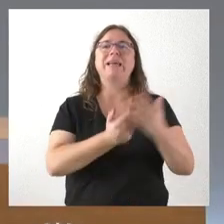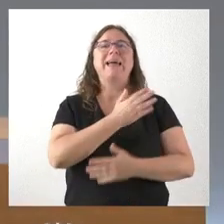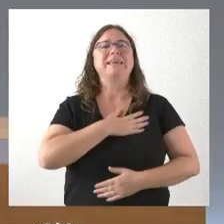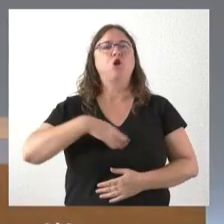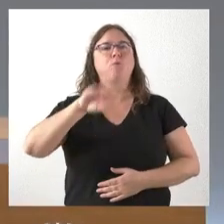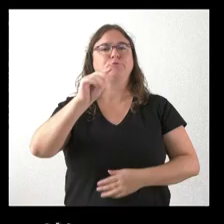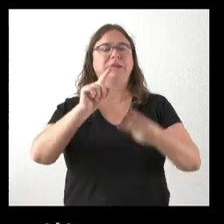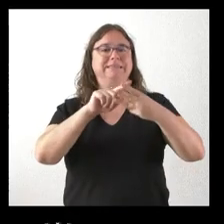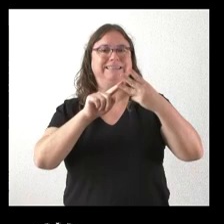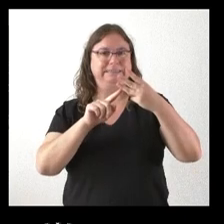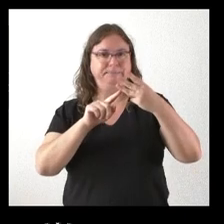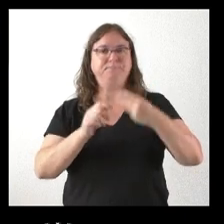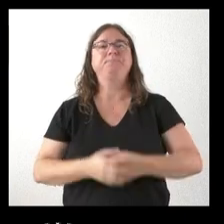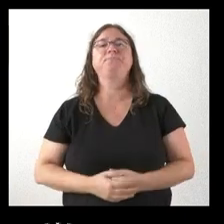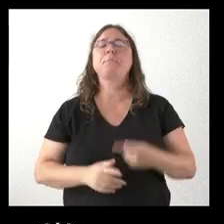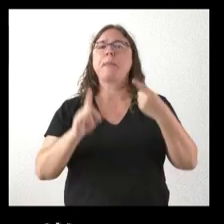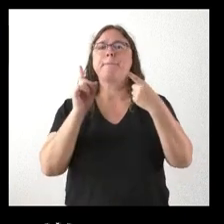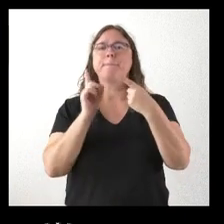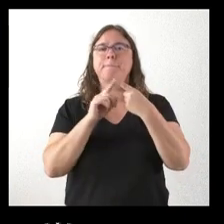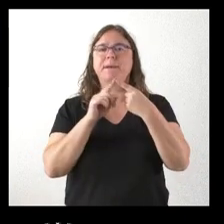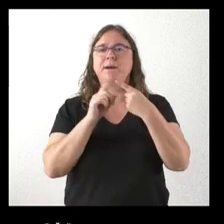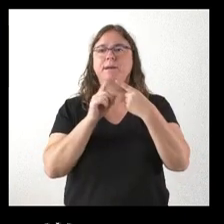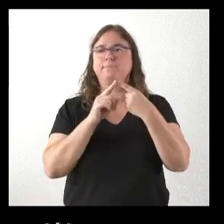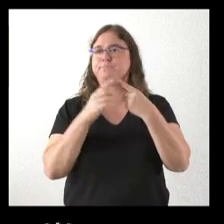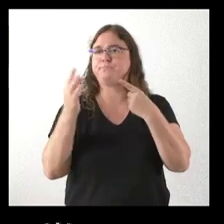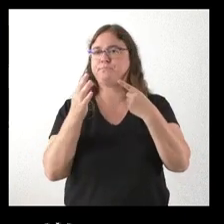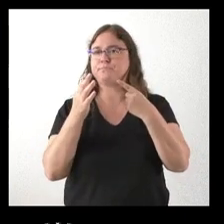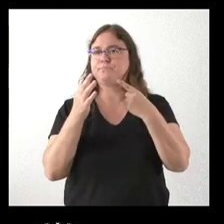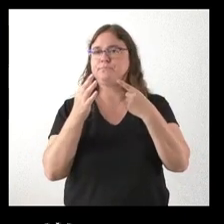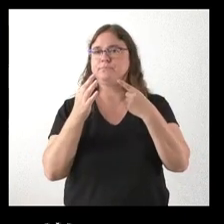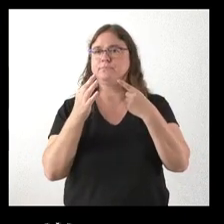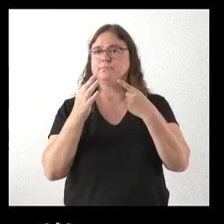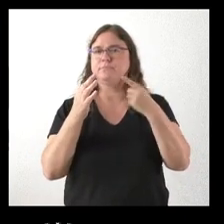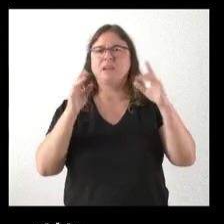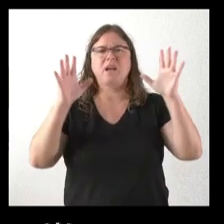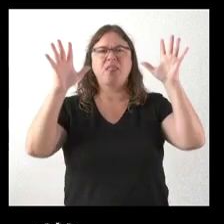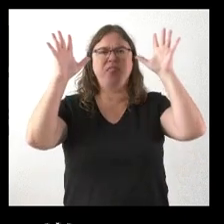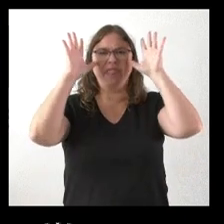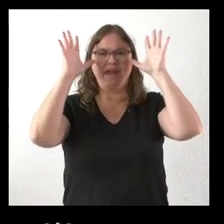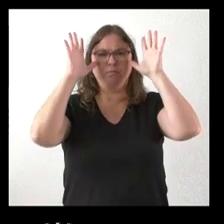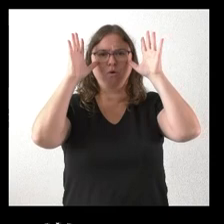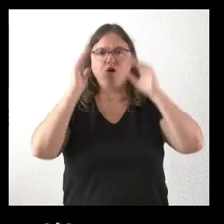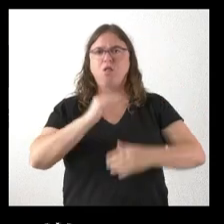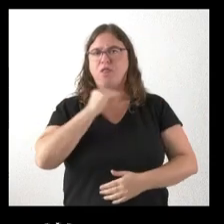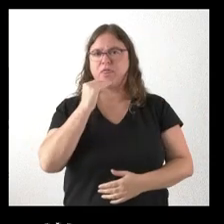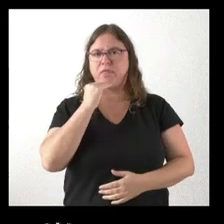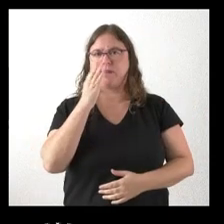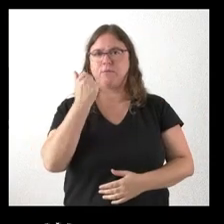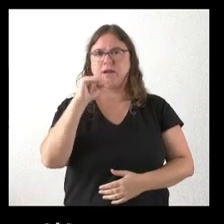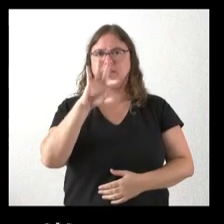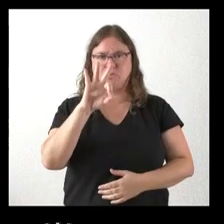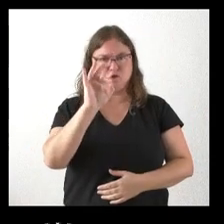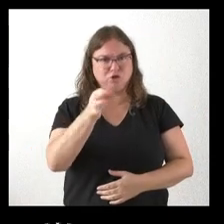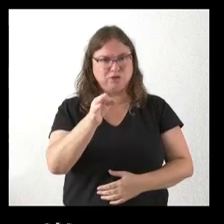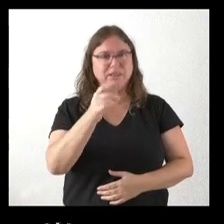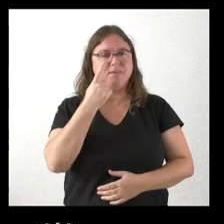por tres cuestiones la primera de ellas el ciervo Zamorano Carlitos Es verdad que el cadáver encontrado